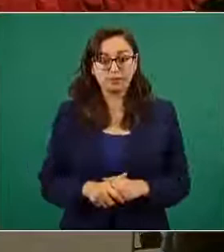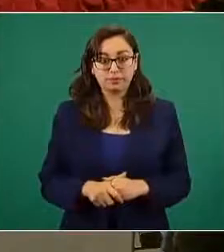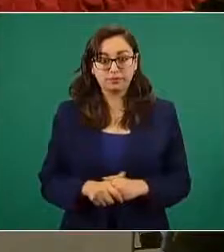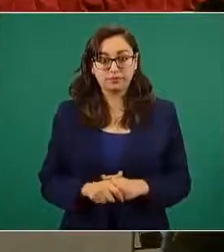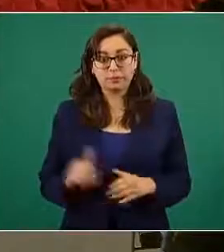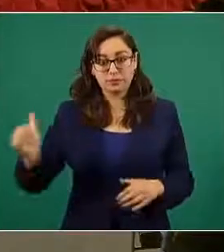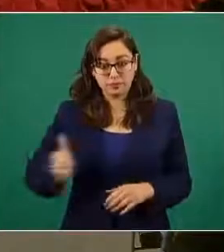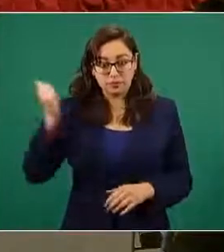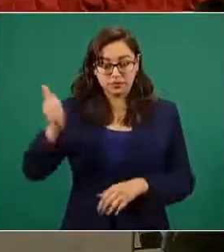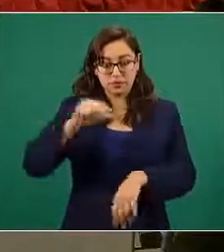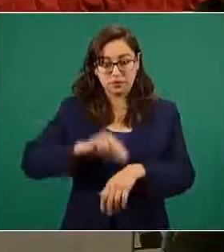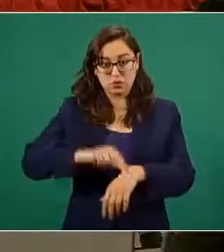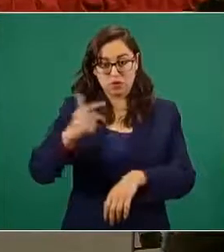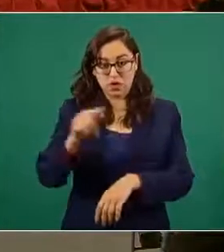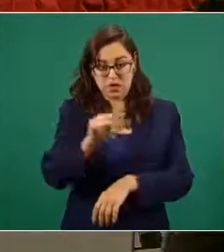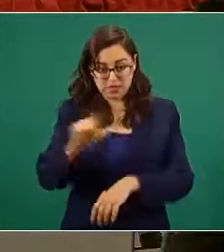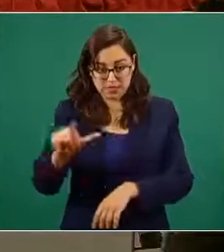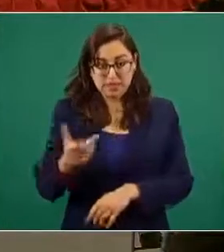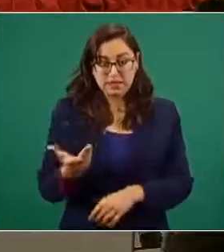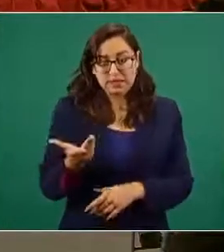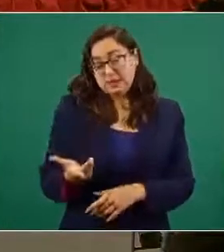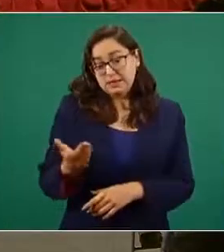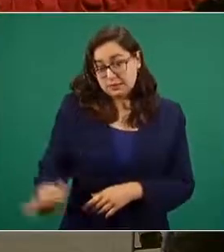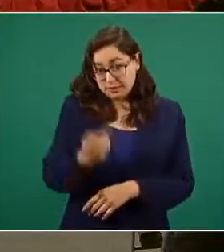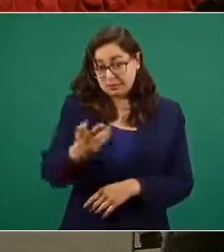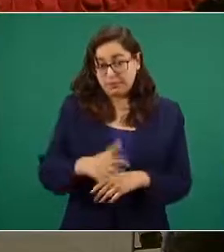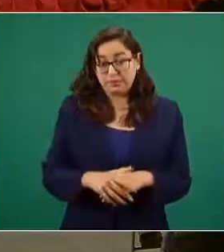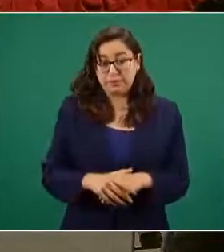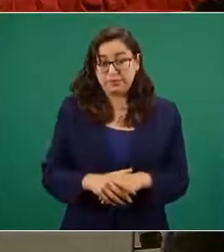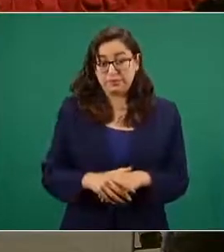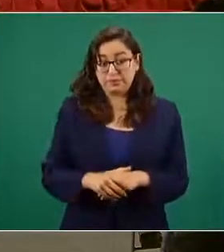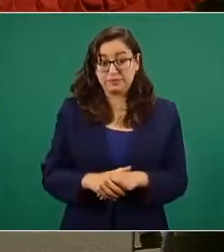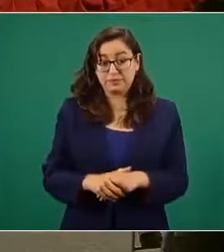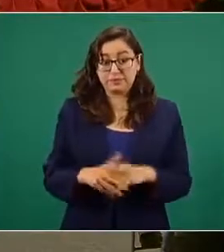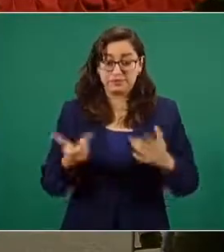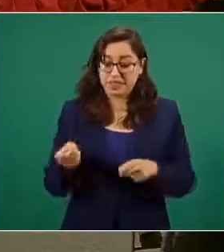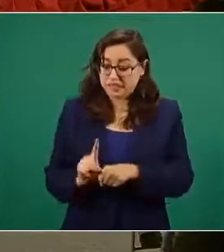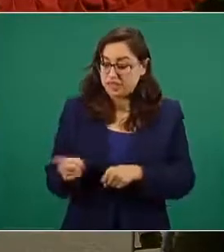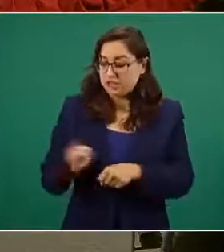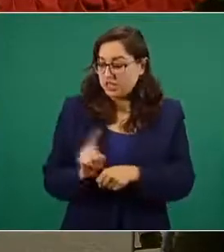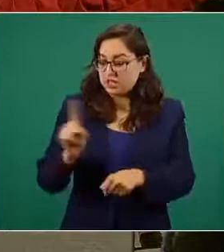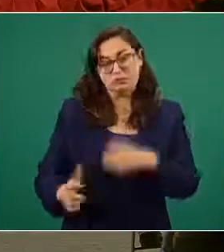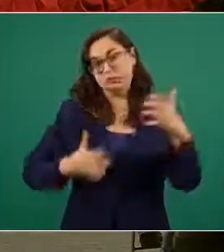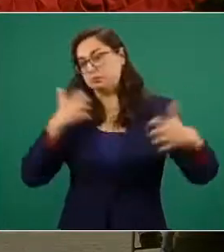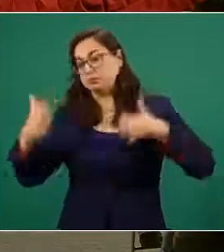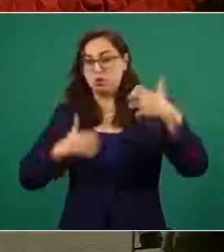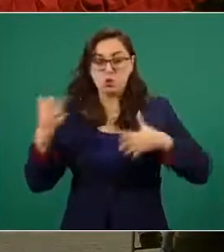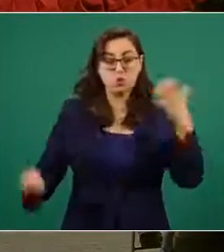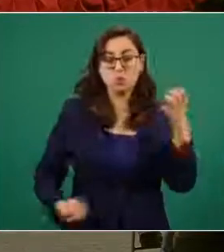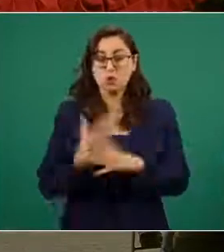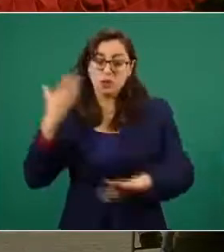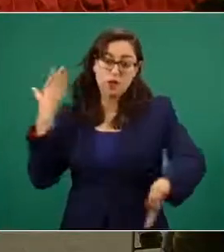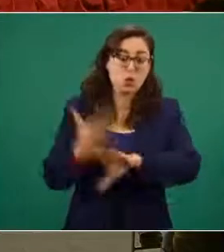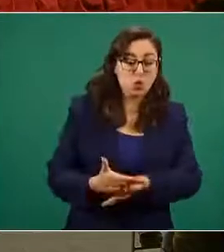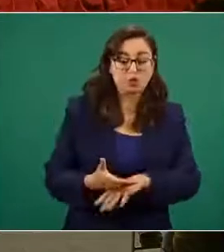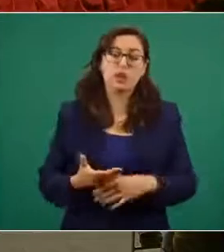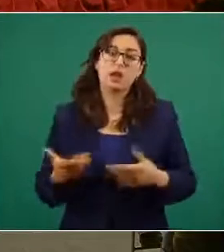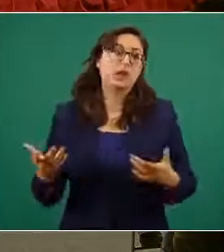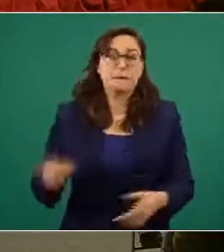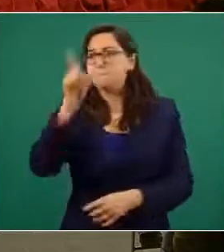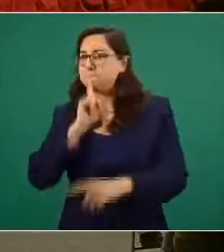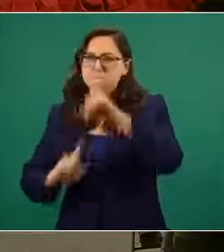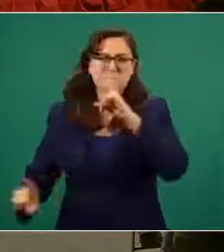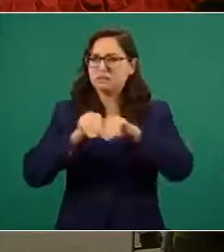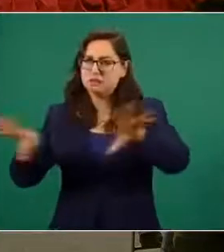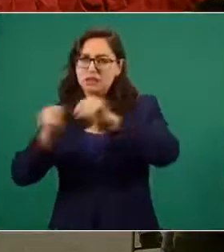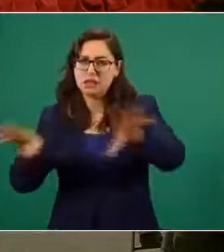micrófono, doctor Gatell, se comentaba hace una semana, le preguntaba al señor presidente, esta controversia, que cada día hay una nueva controversia y que usted las desmiente con el conocimiento que usted obviamente